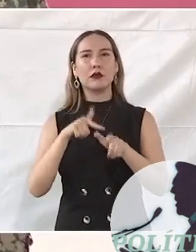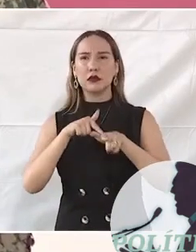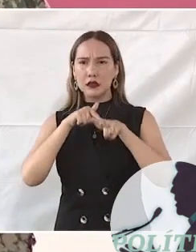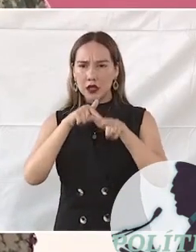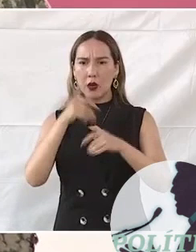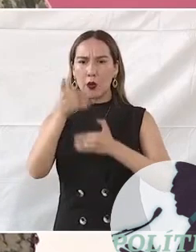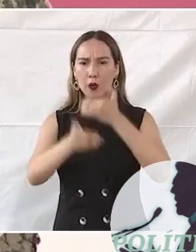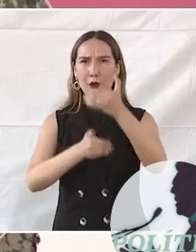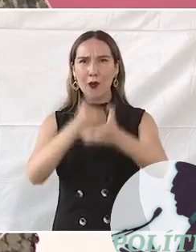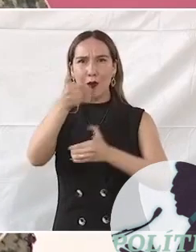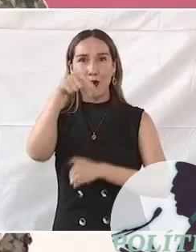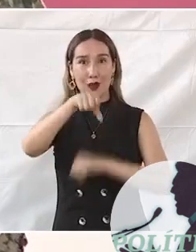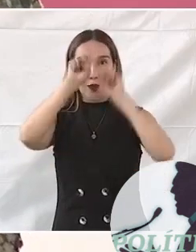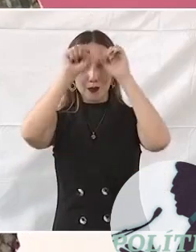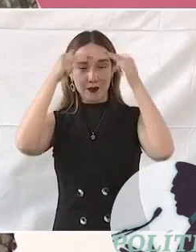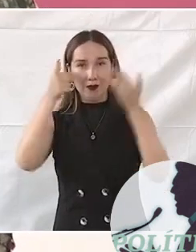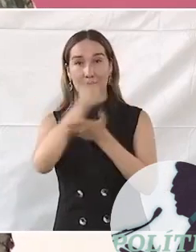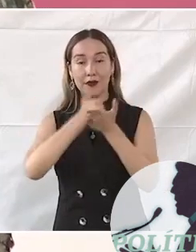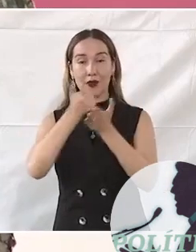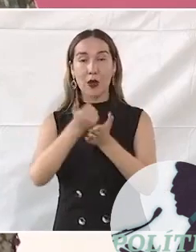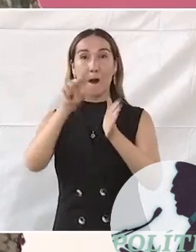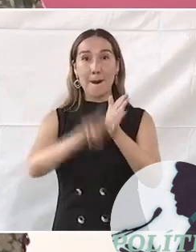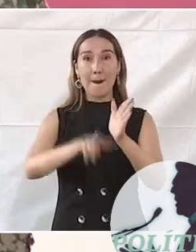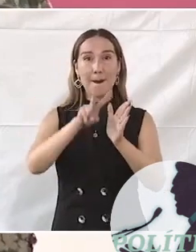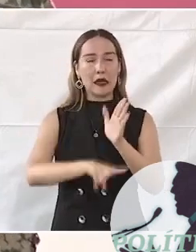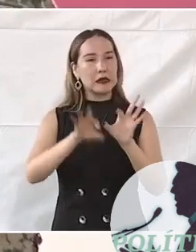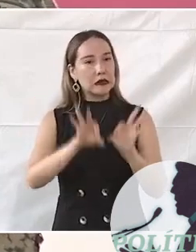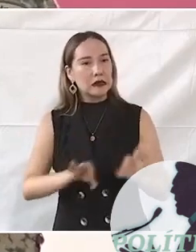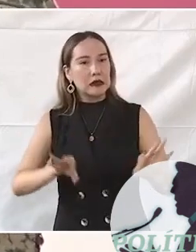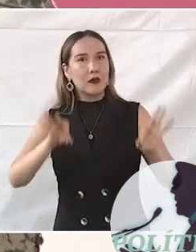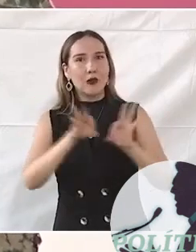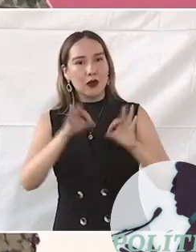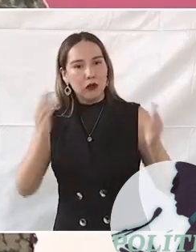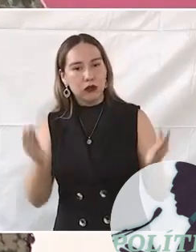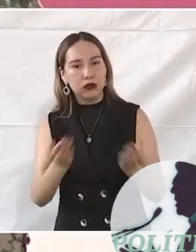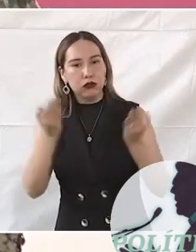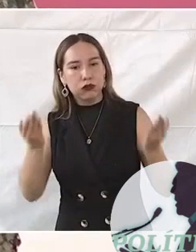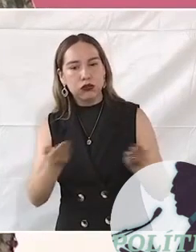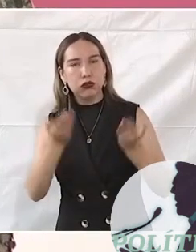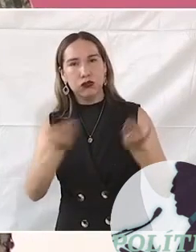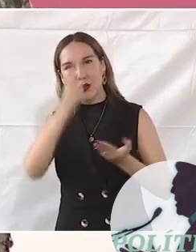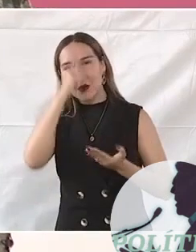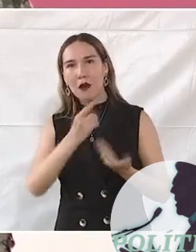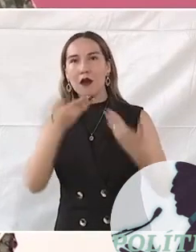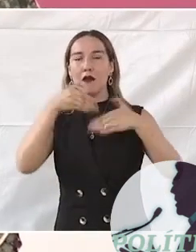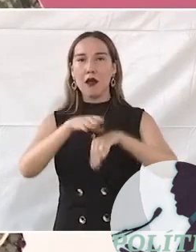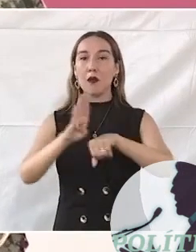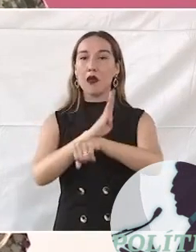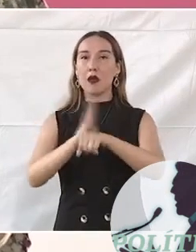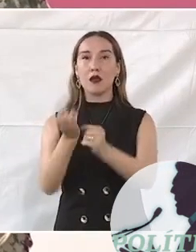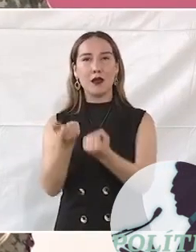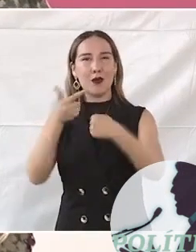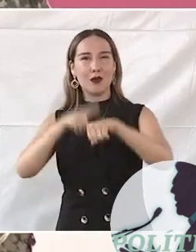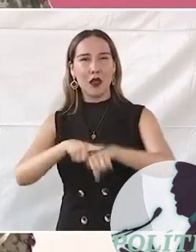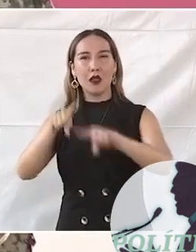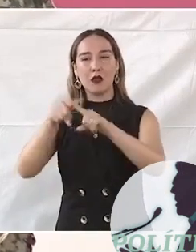Ciudad Valles, San Luis Potosí, con el fin de rescatar el campo para el bienestar social de los habitantes de las zonas